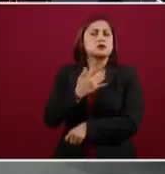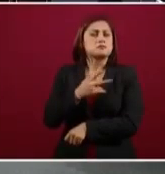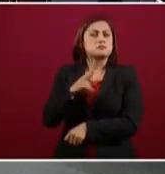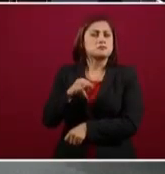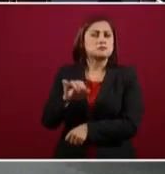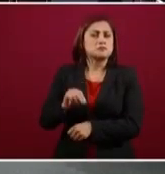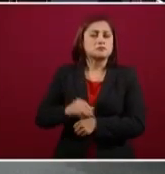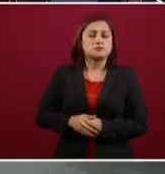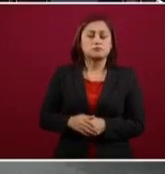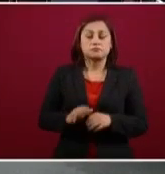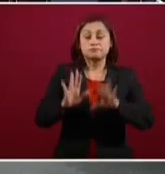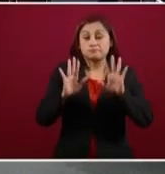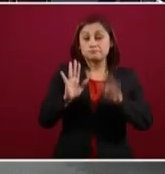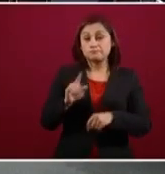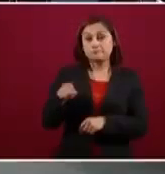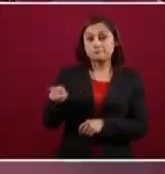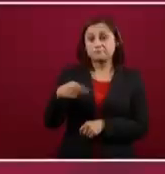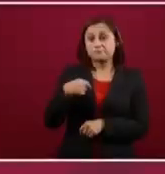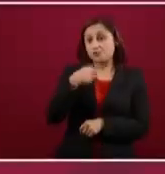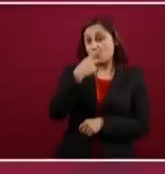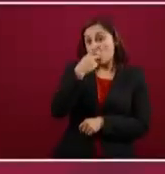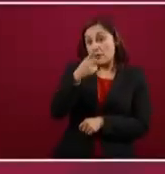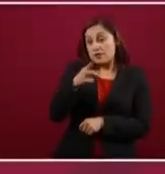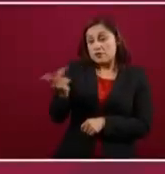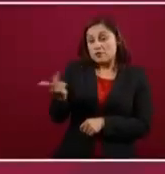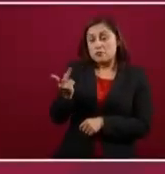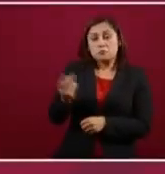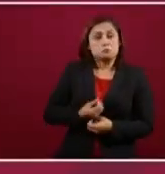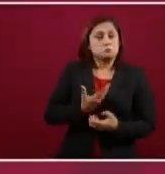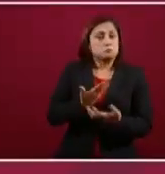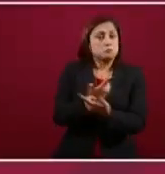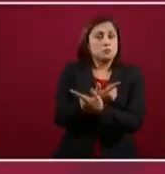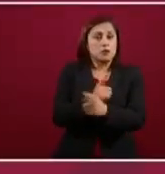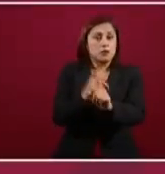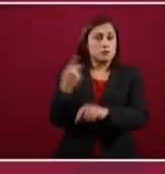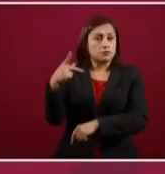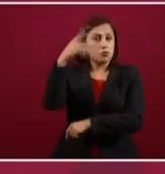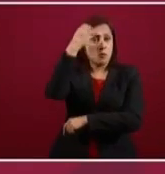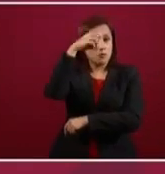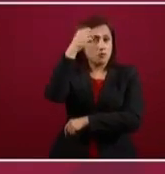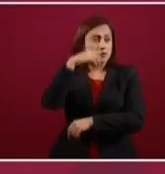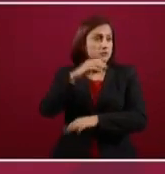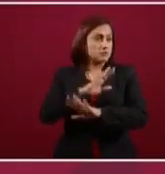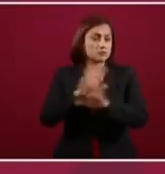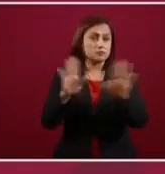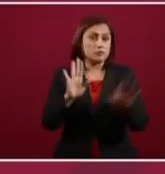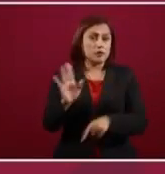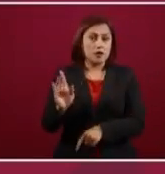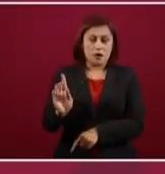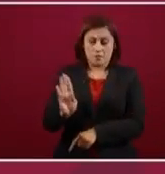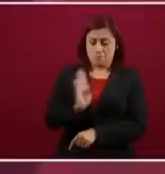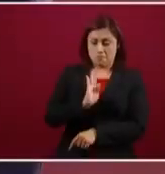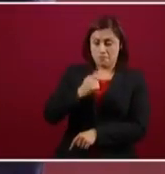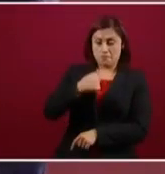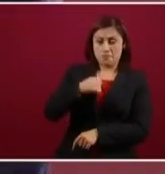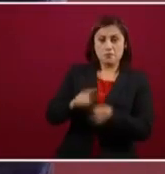en su derecho de expresarse, de manifestarse, y que no es conmigo, es con la